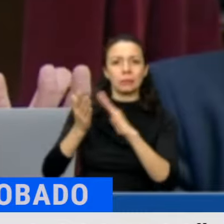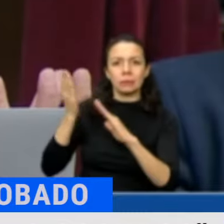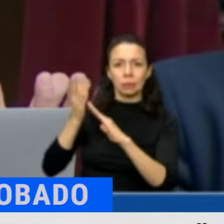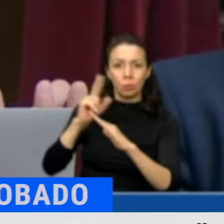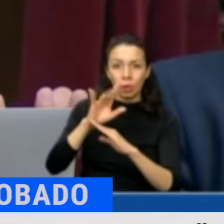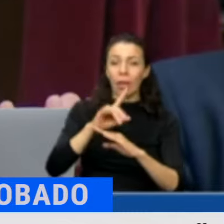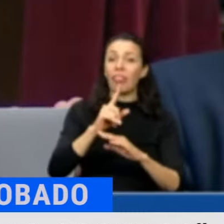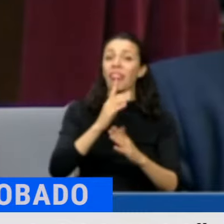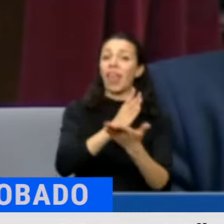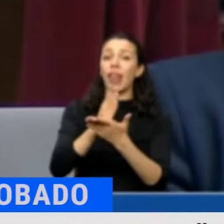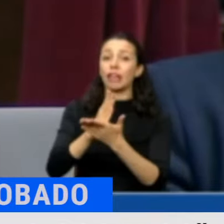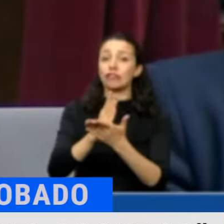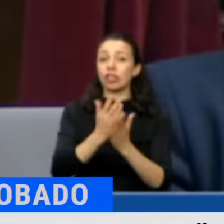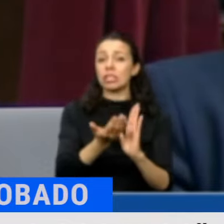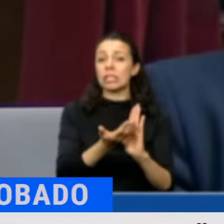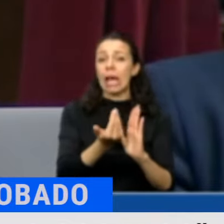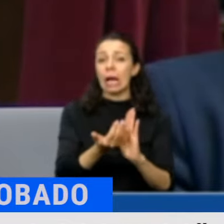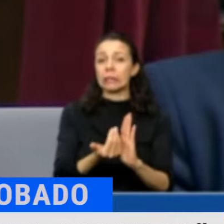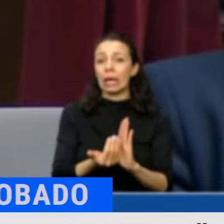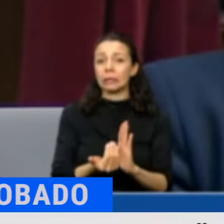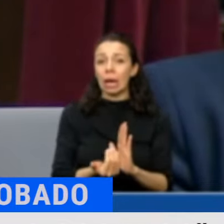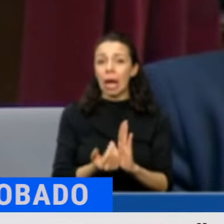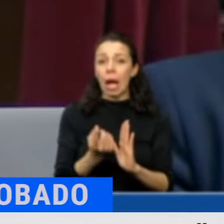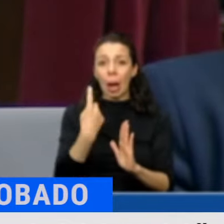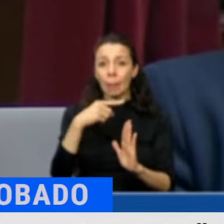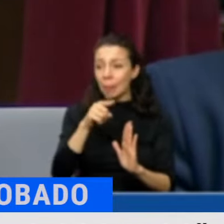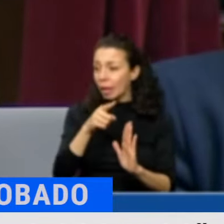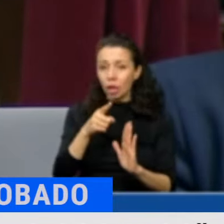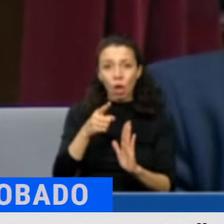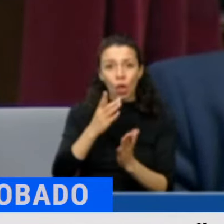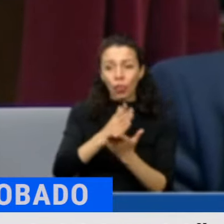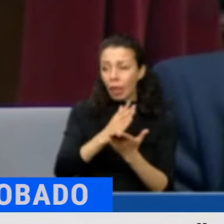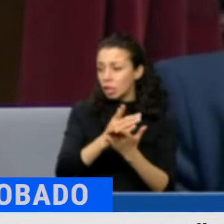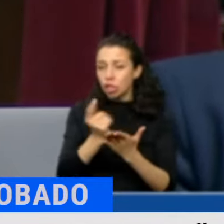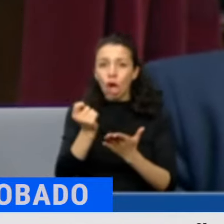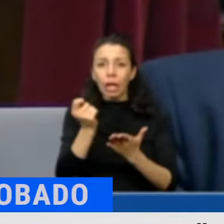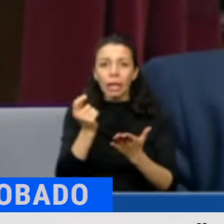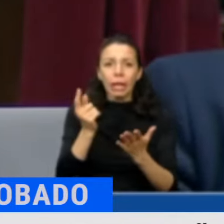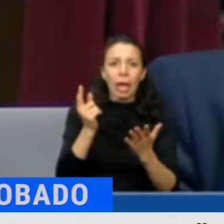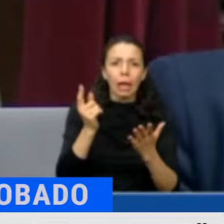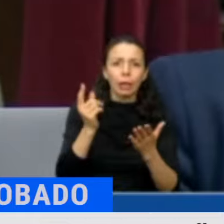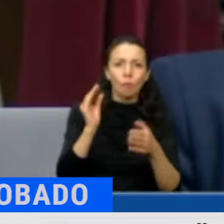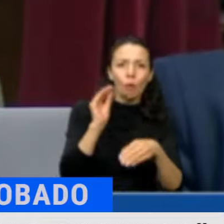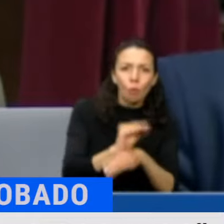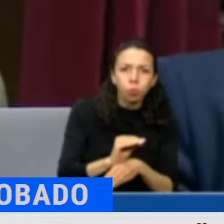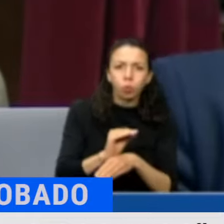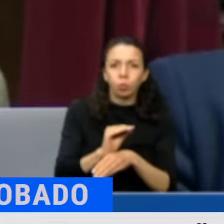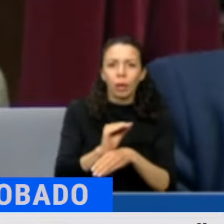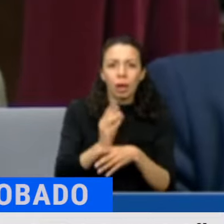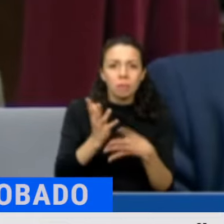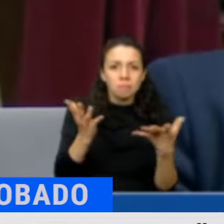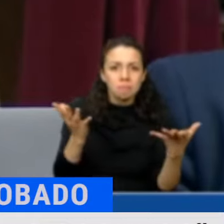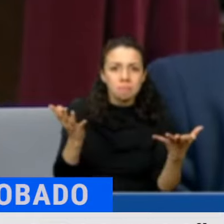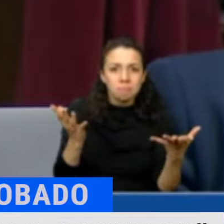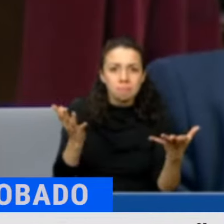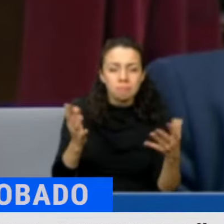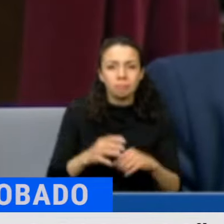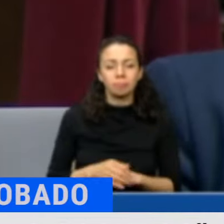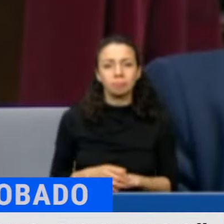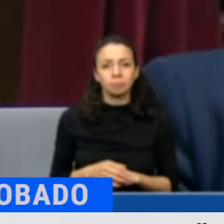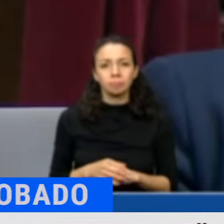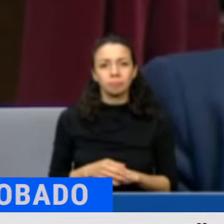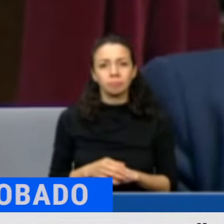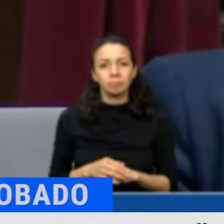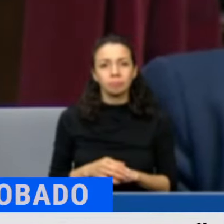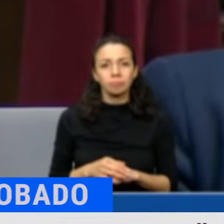es lo mismo. Blanqueo y lavado es lo mismo. A ver, vamos a la cuestión común de la gente. Usted tiene una